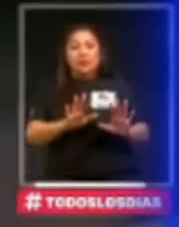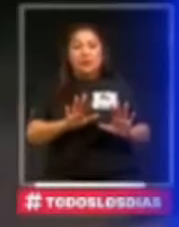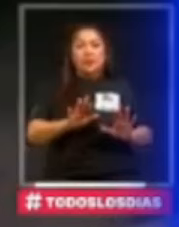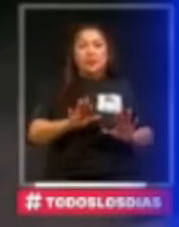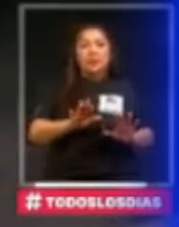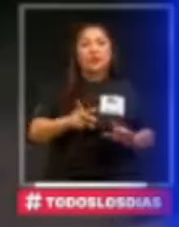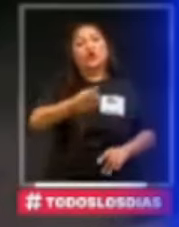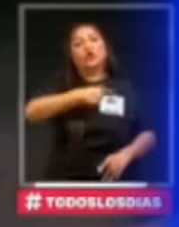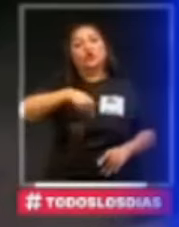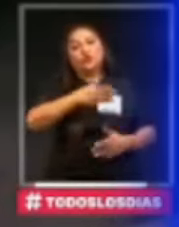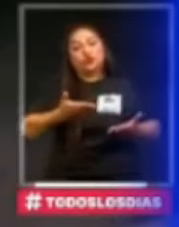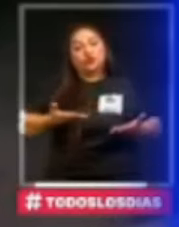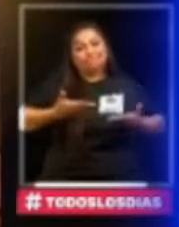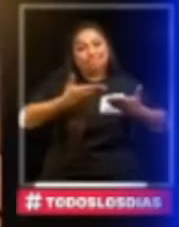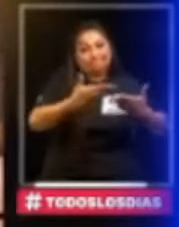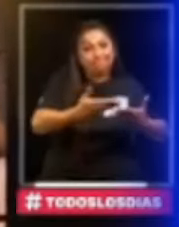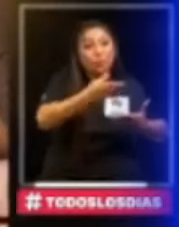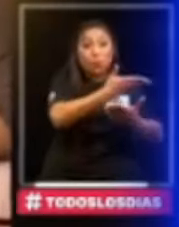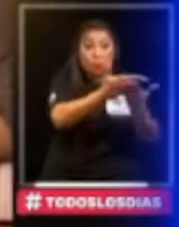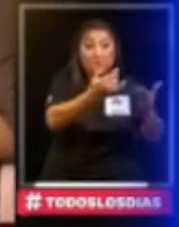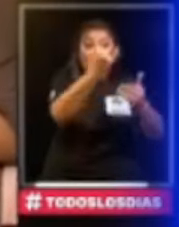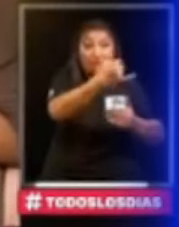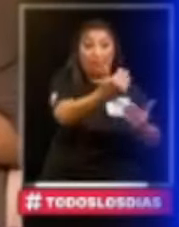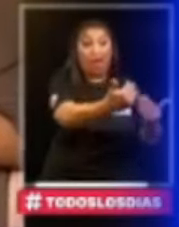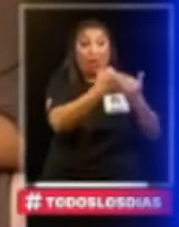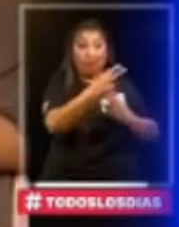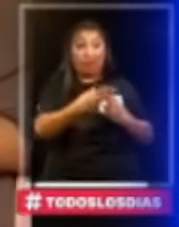al servicio de ustedes como ustedes se han puesto siempre al servicio de la Teletón.